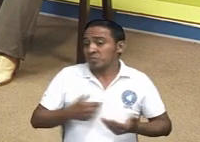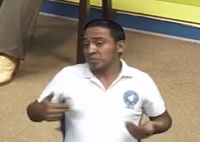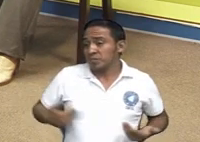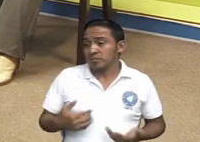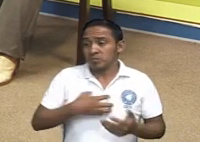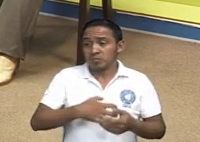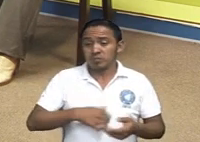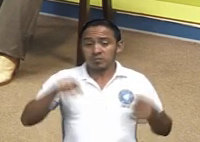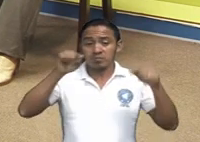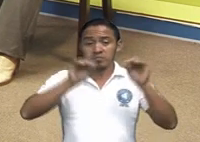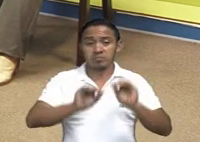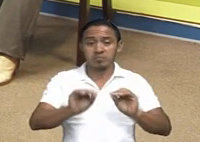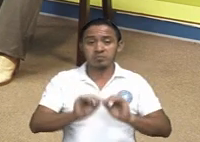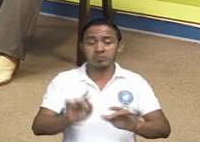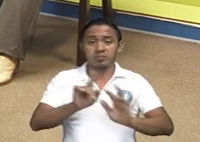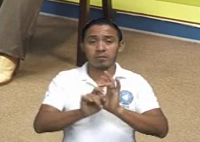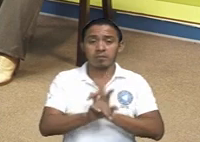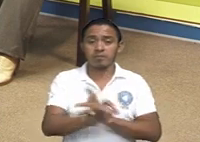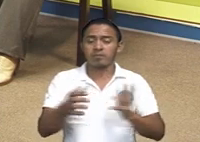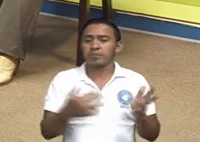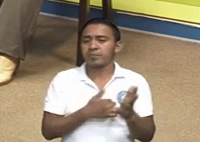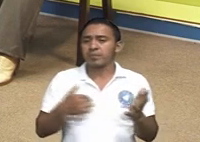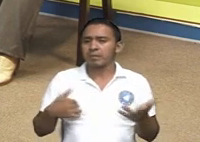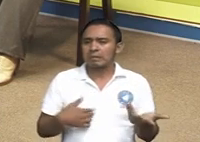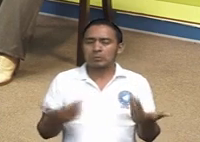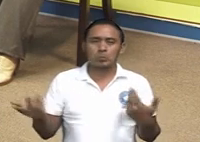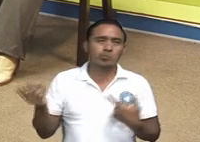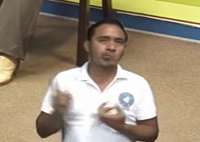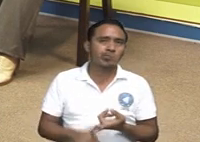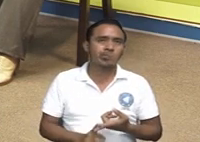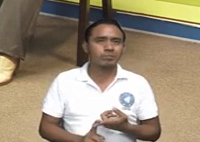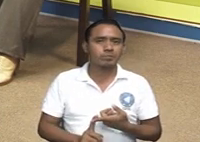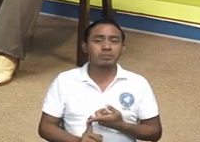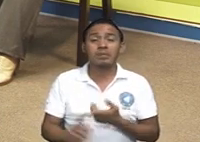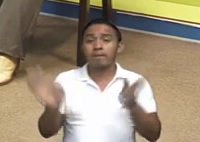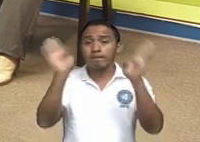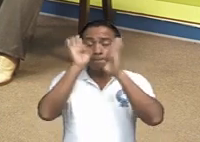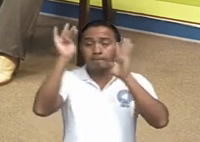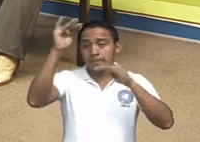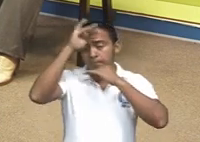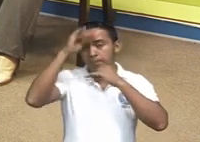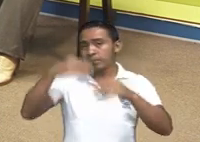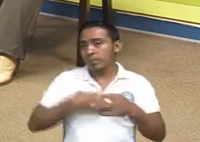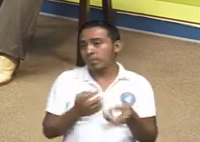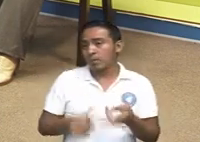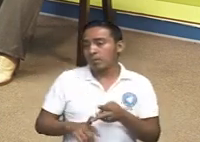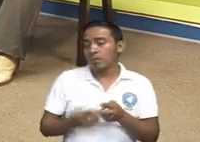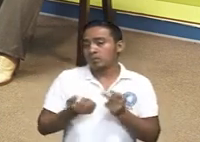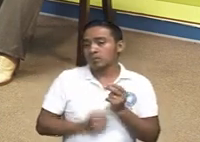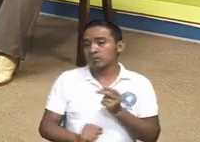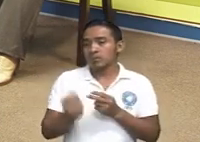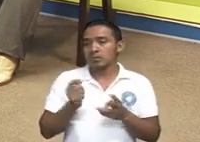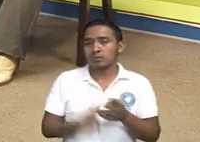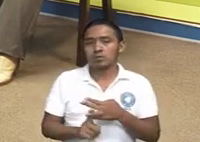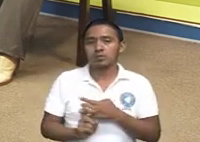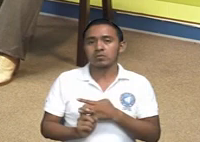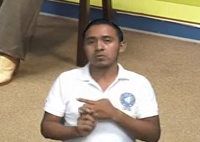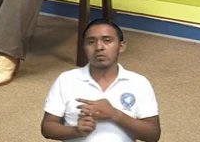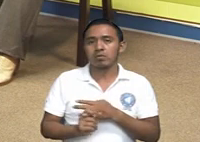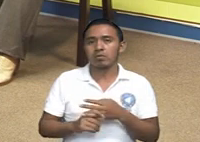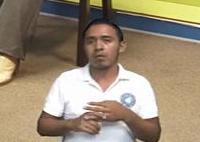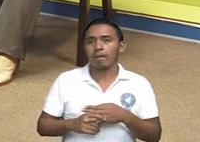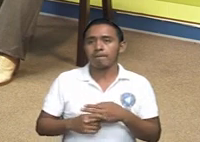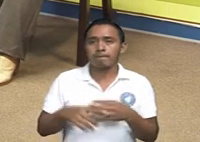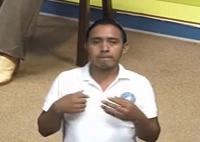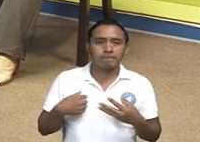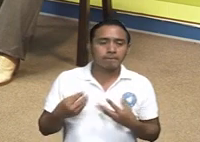metidos en torno a este tema de la psicología, quizás por la privacidad de nuestros hijos, quizás por temor a hablar mal